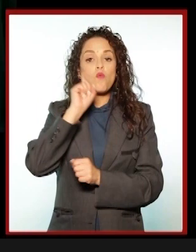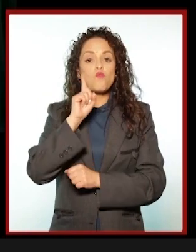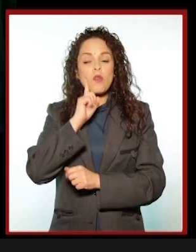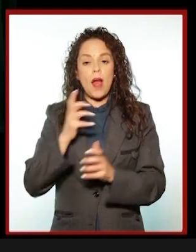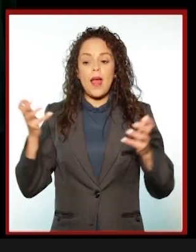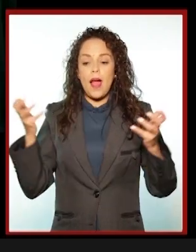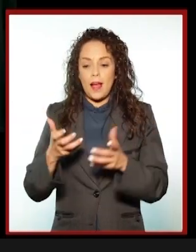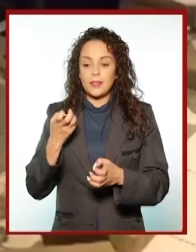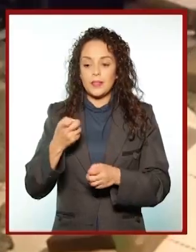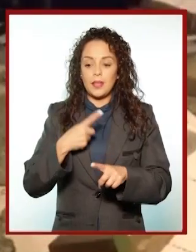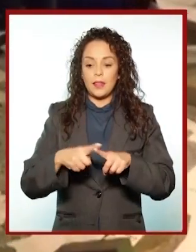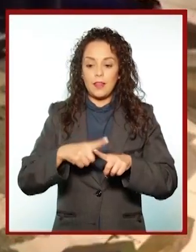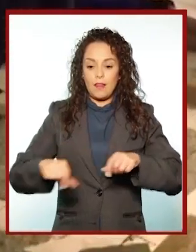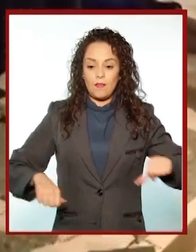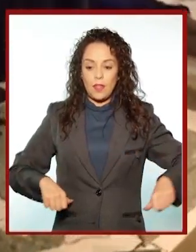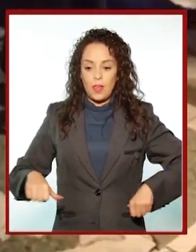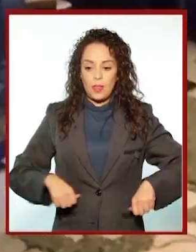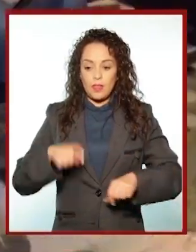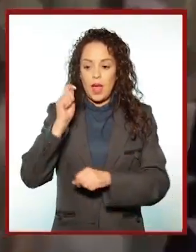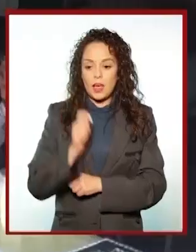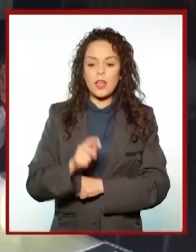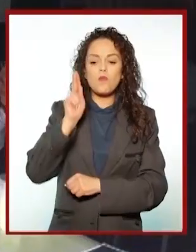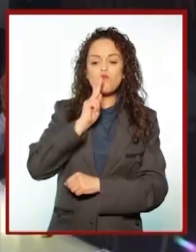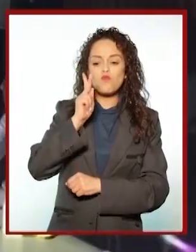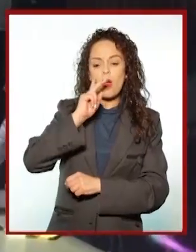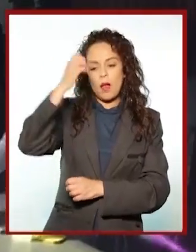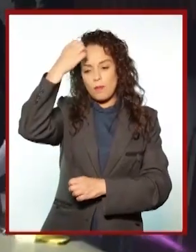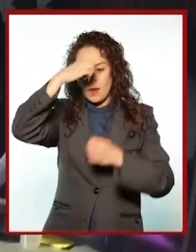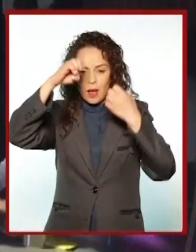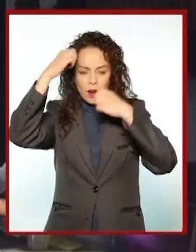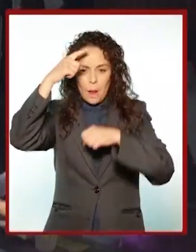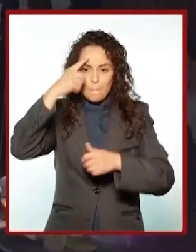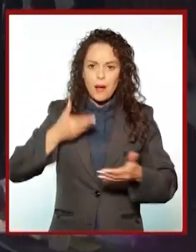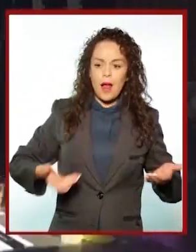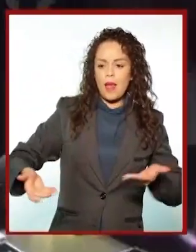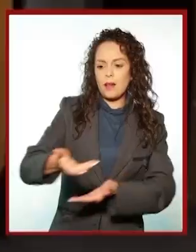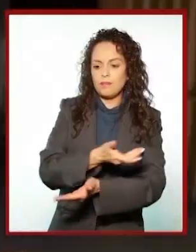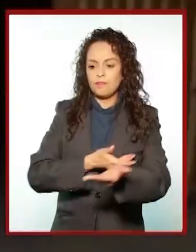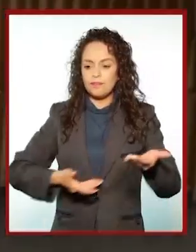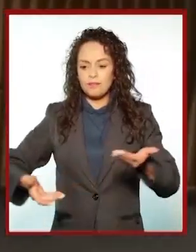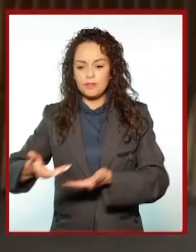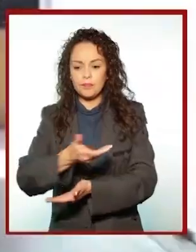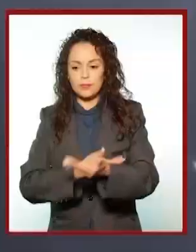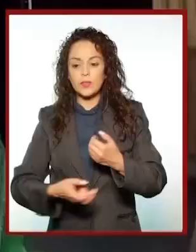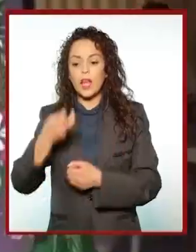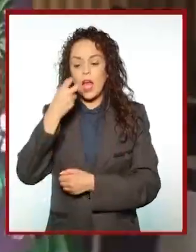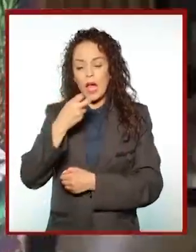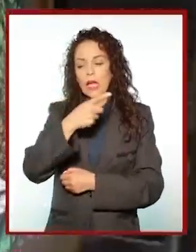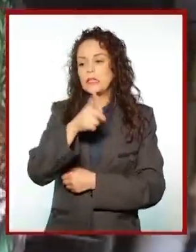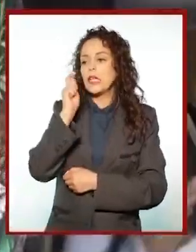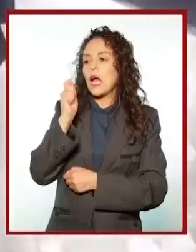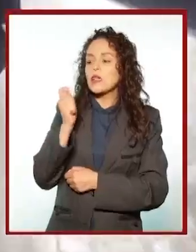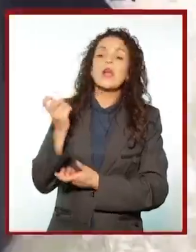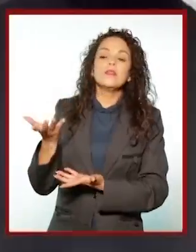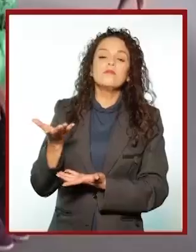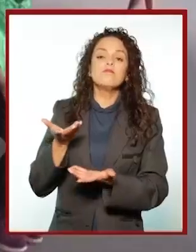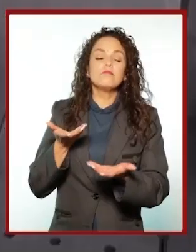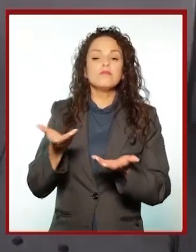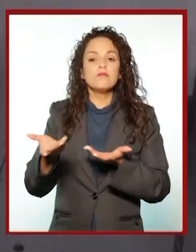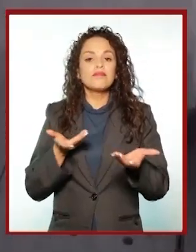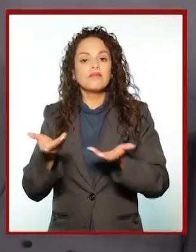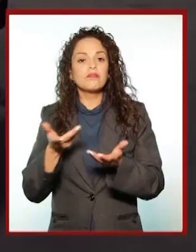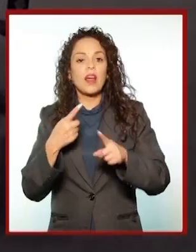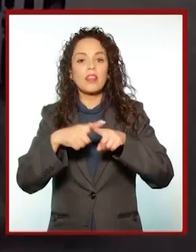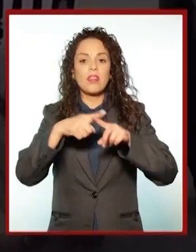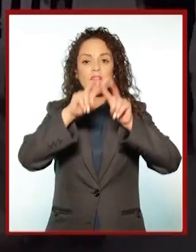activismo feminista que se conforman como espacios de experimentación y convivencia para reflexionar sobre estos temas, pero al